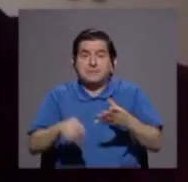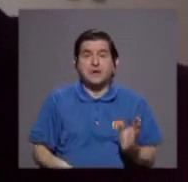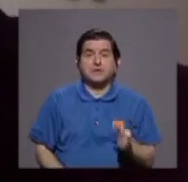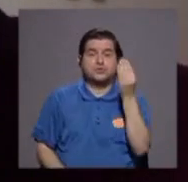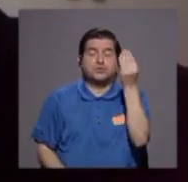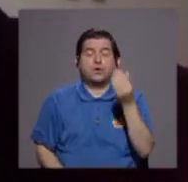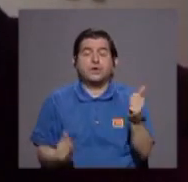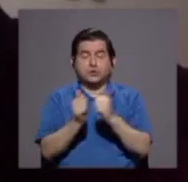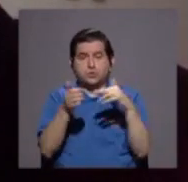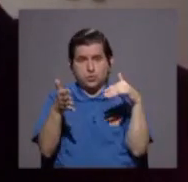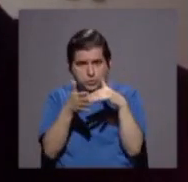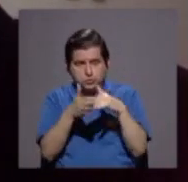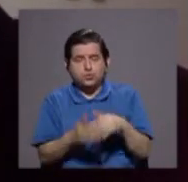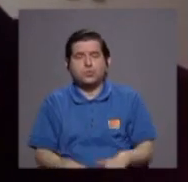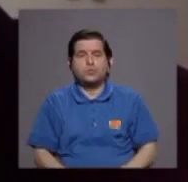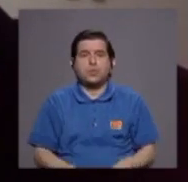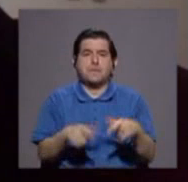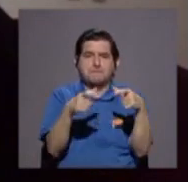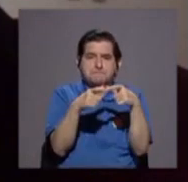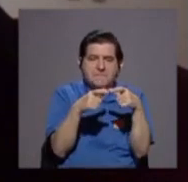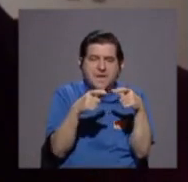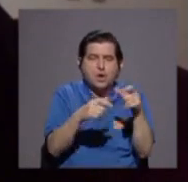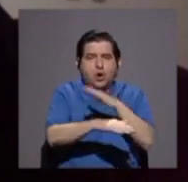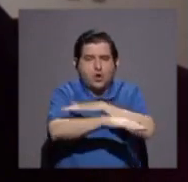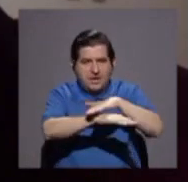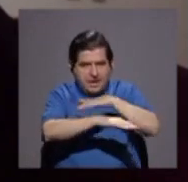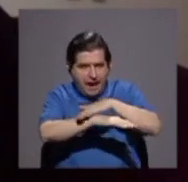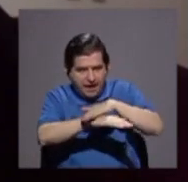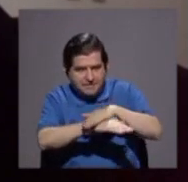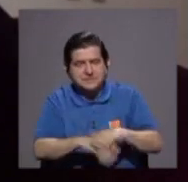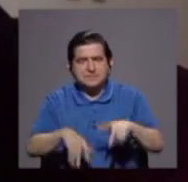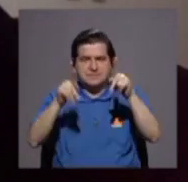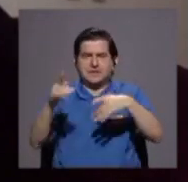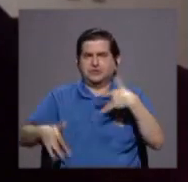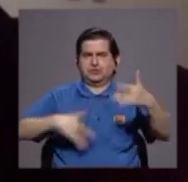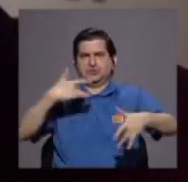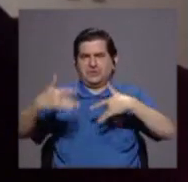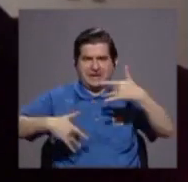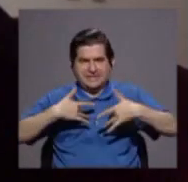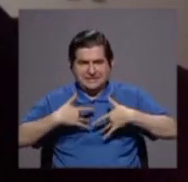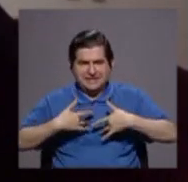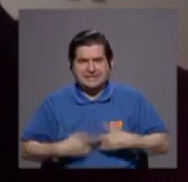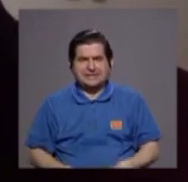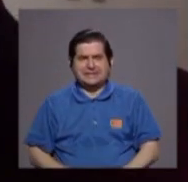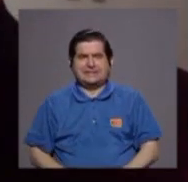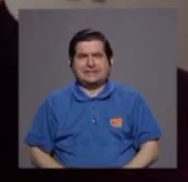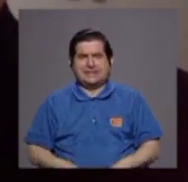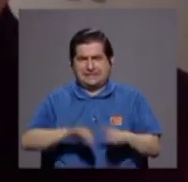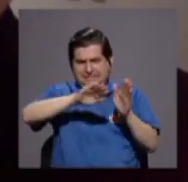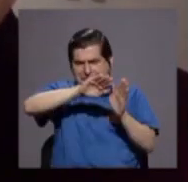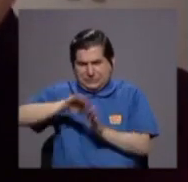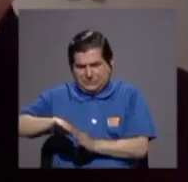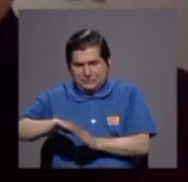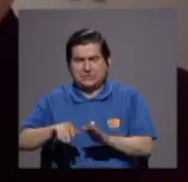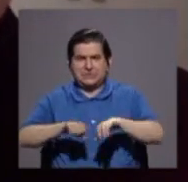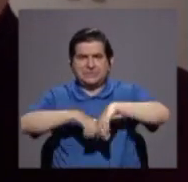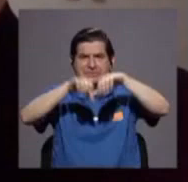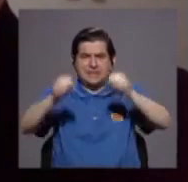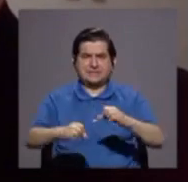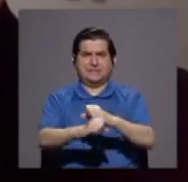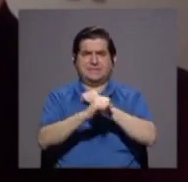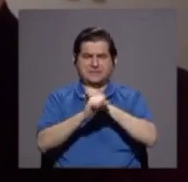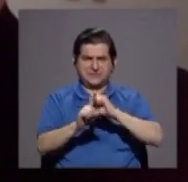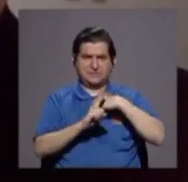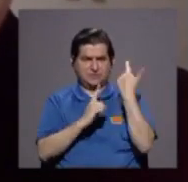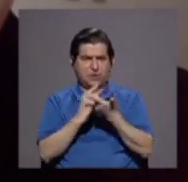gente educada, minorías raciales, gente que se siente marginada del sistema de seguridad